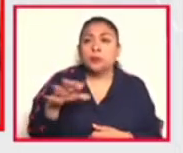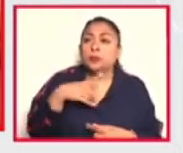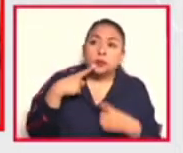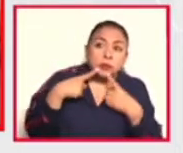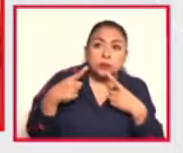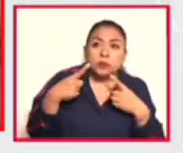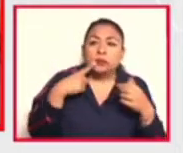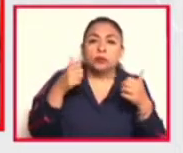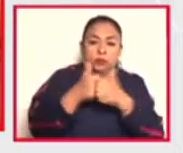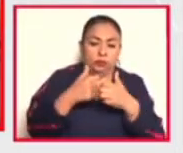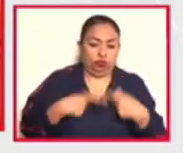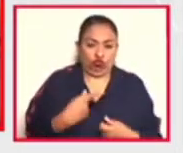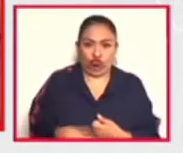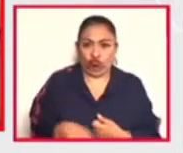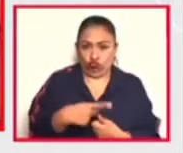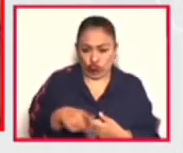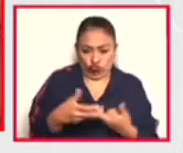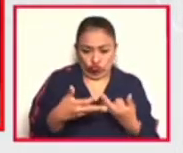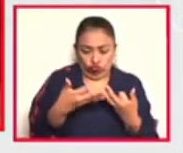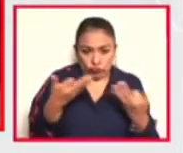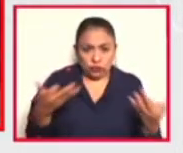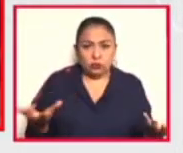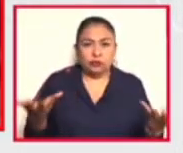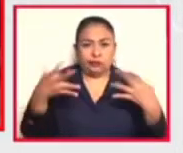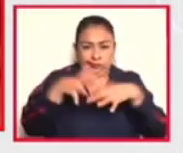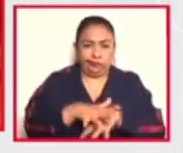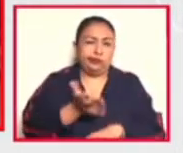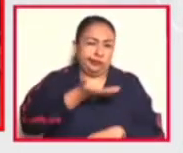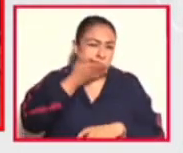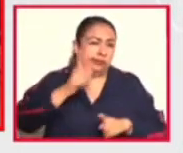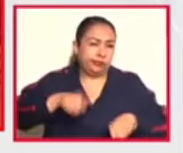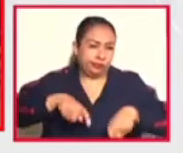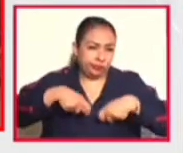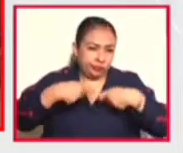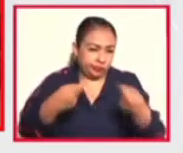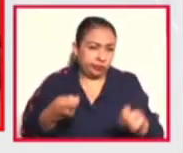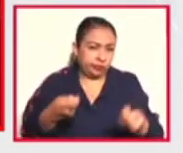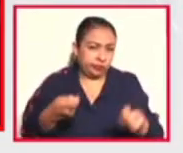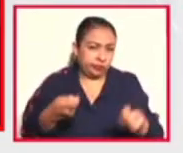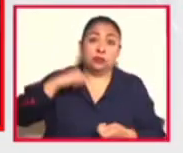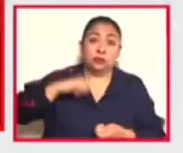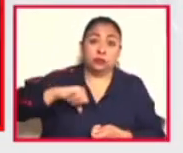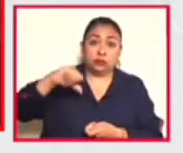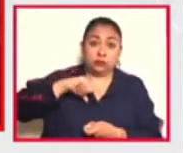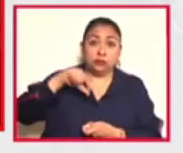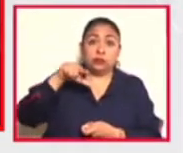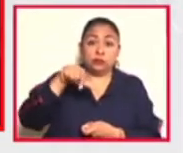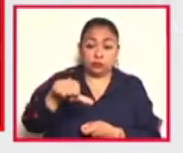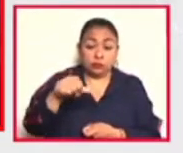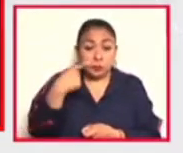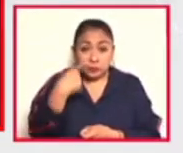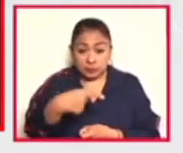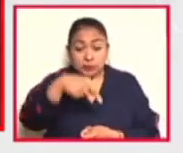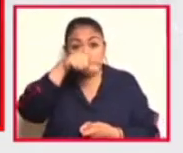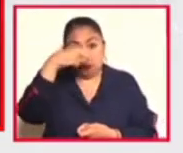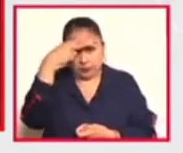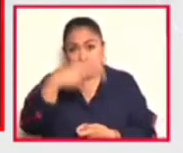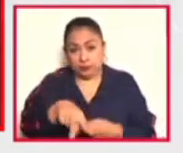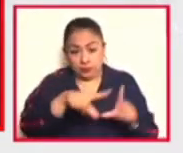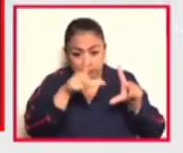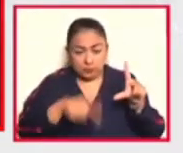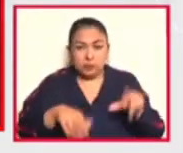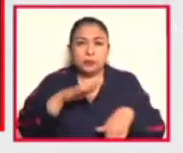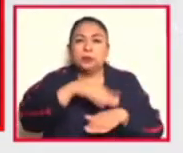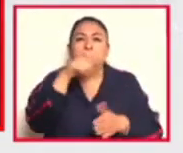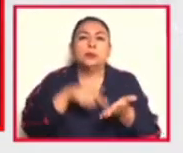nativos, resultando en una fusión de tradiciones que desde el siglo XVI se puede observar en nuestro país, especialmente en zonas